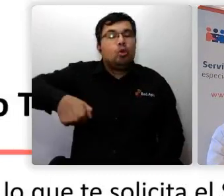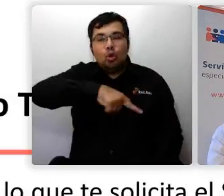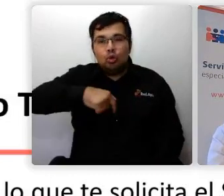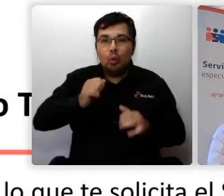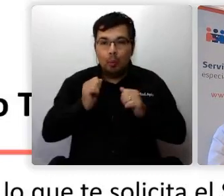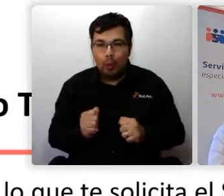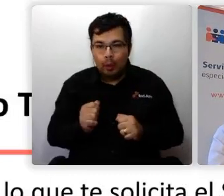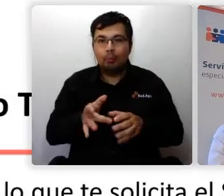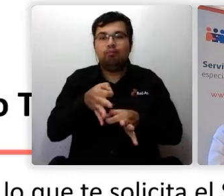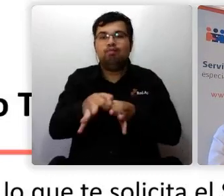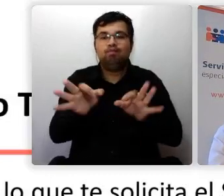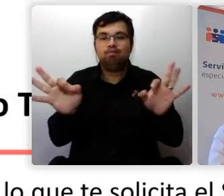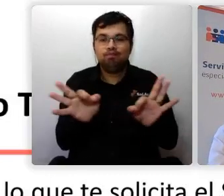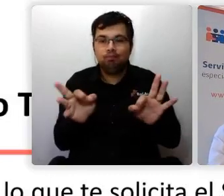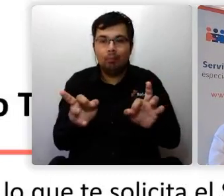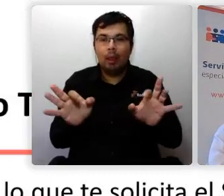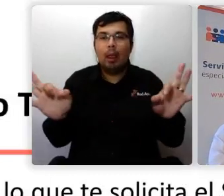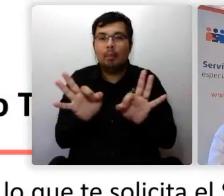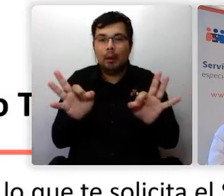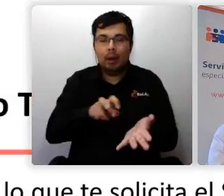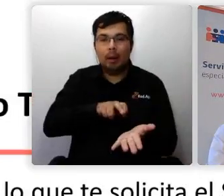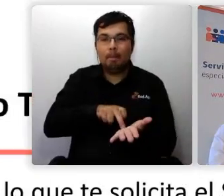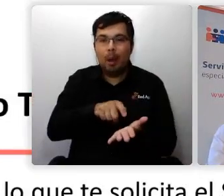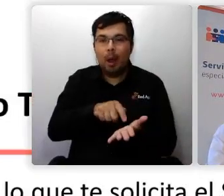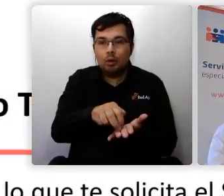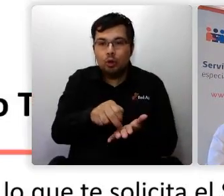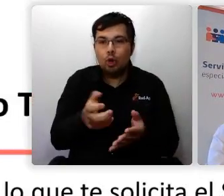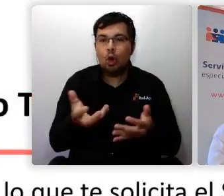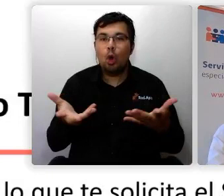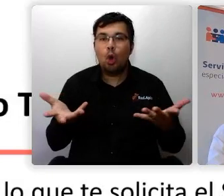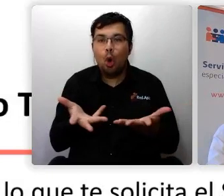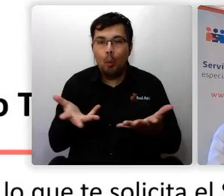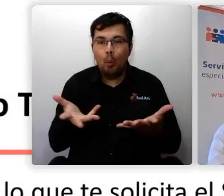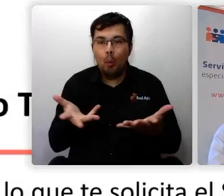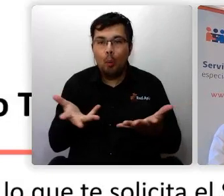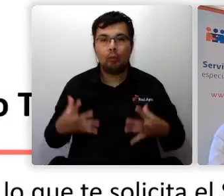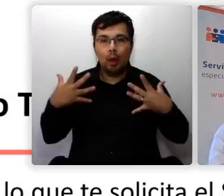a paso justamente de cómo enfrentar esta situación.